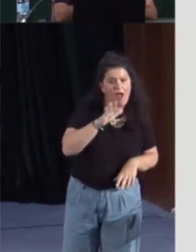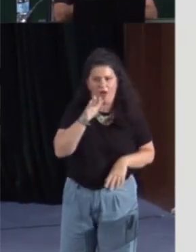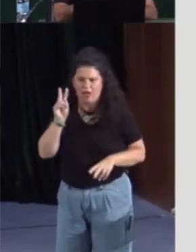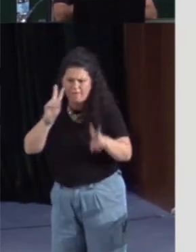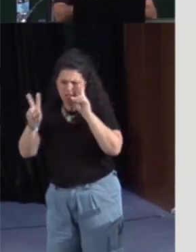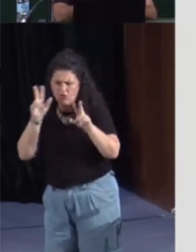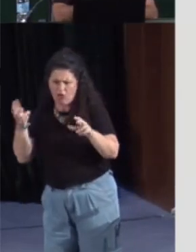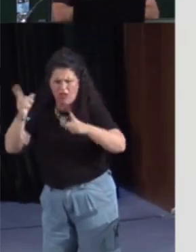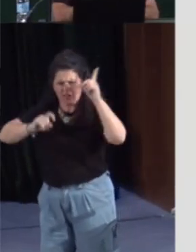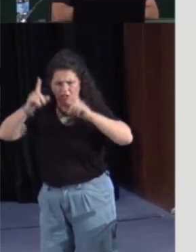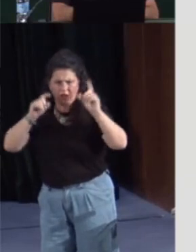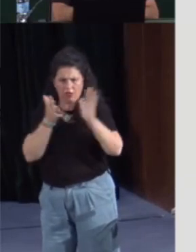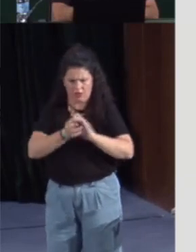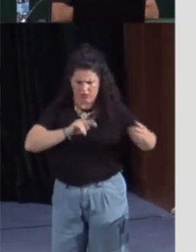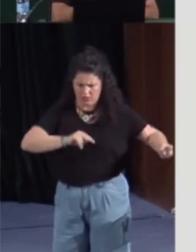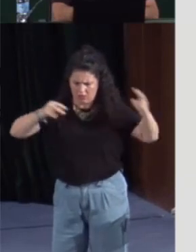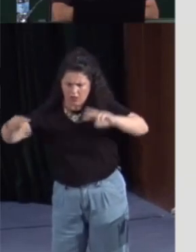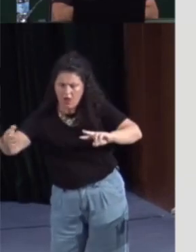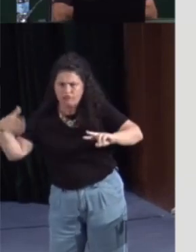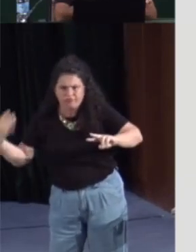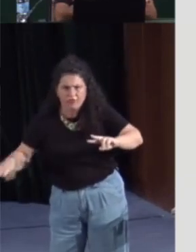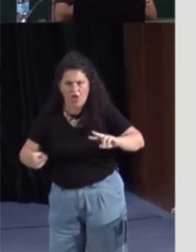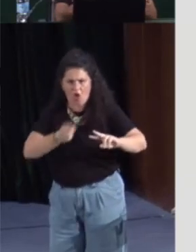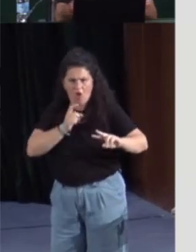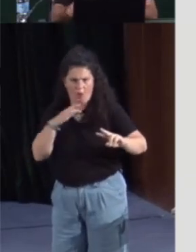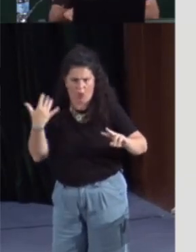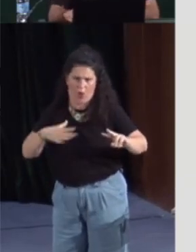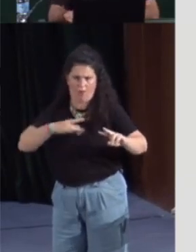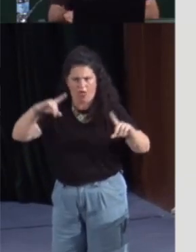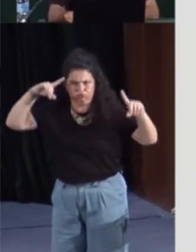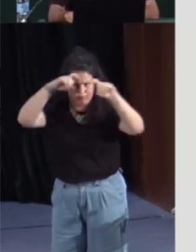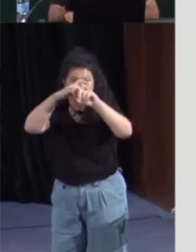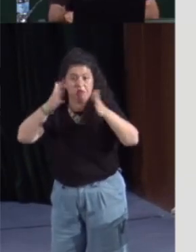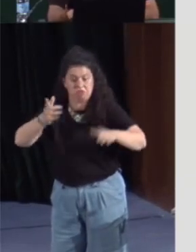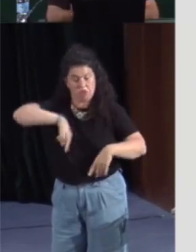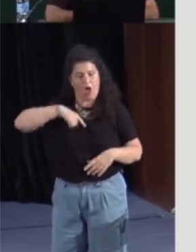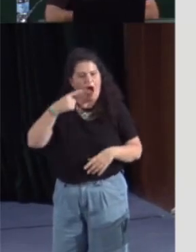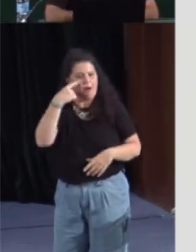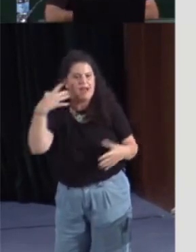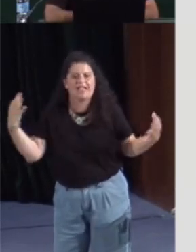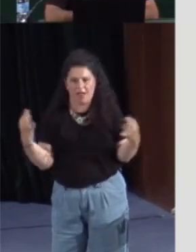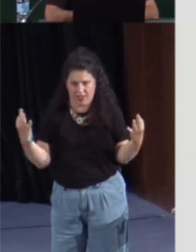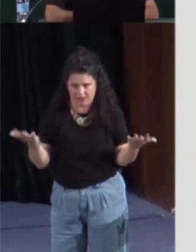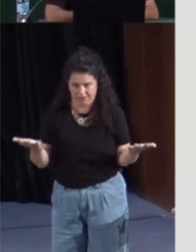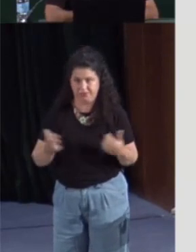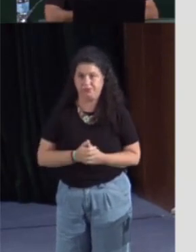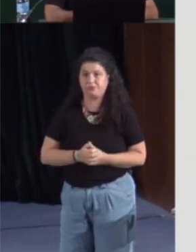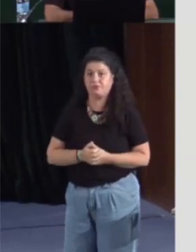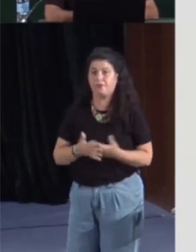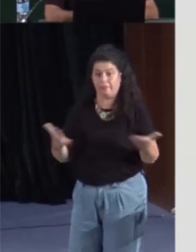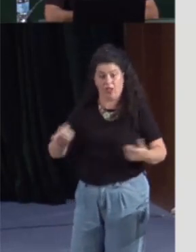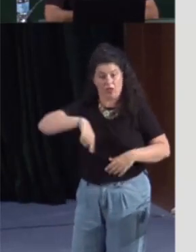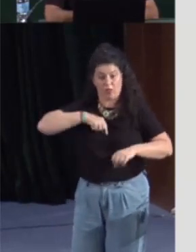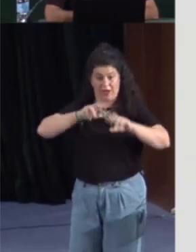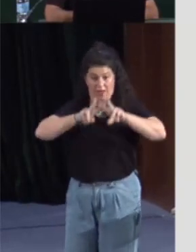hacer esas traducciones si la modalidad es visogestual, en el caso de las lenguas de signos. Para ello,